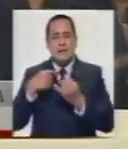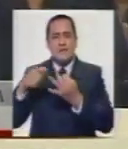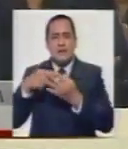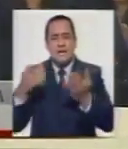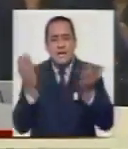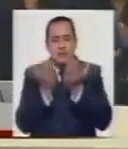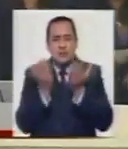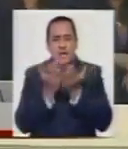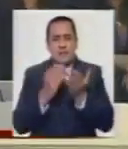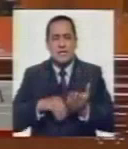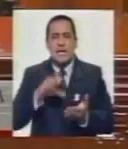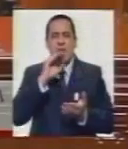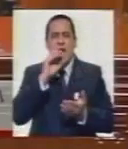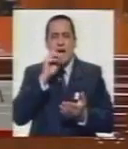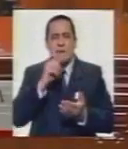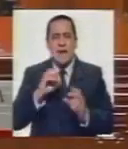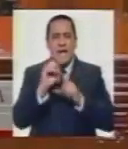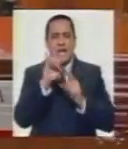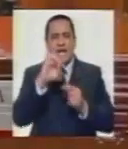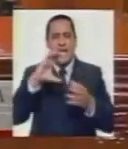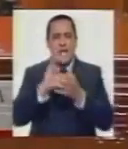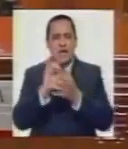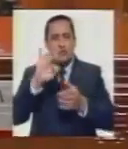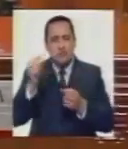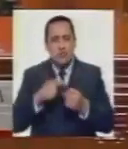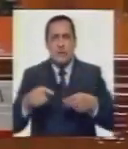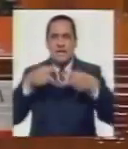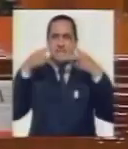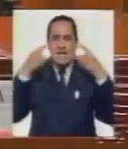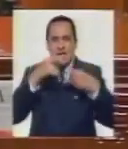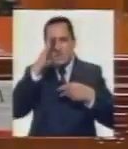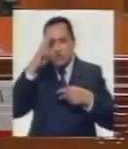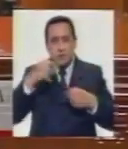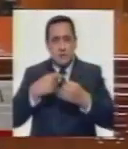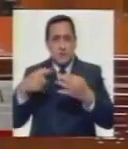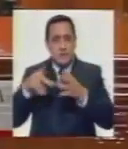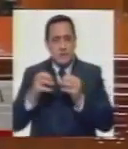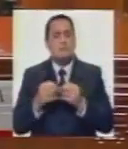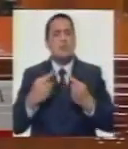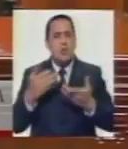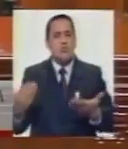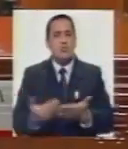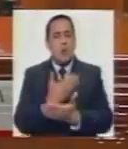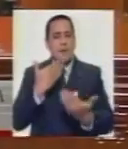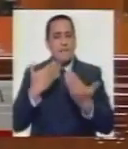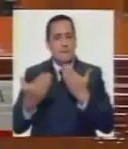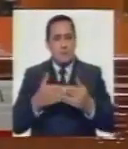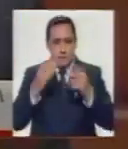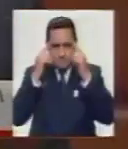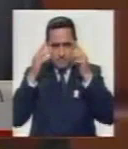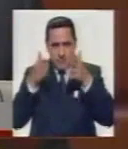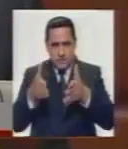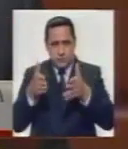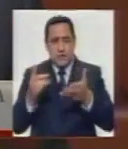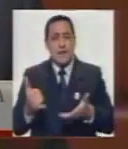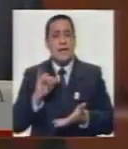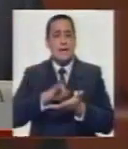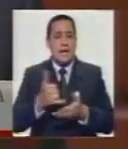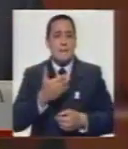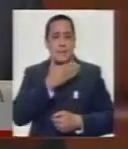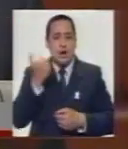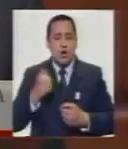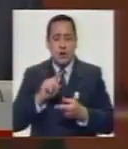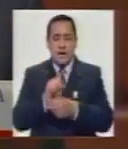estudiantes quechuas, aymaras y amazónicos, hemos definido una nueva estrategia que mejora la